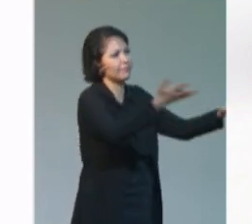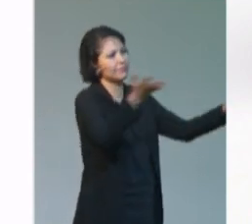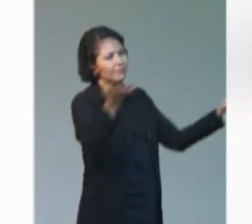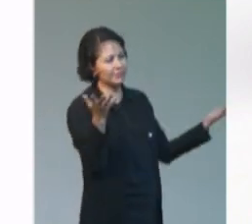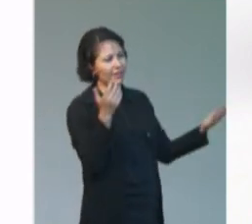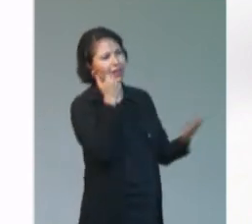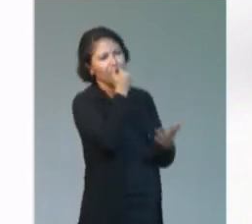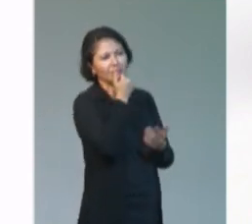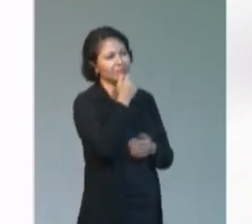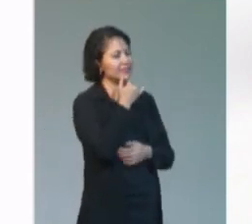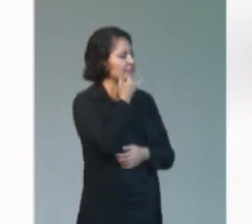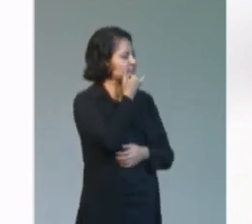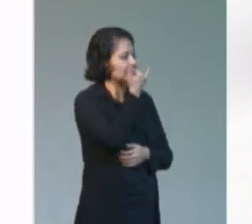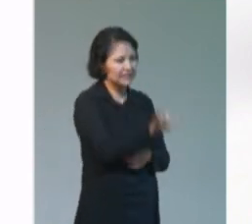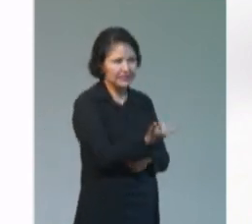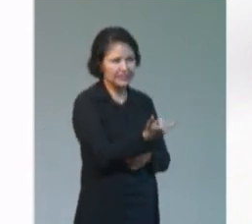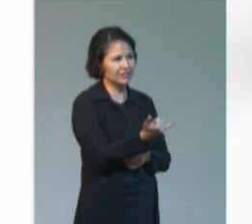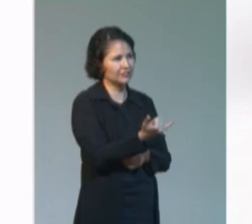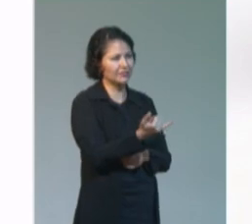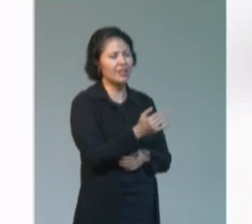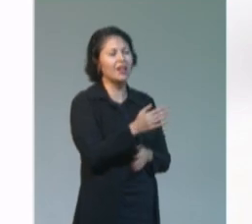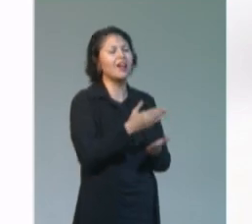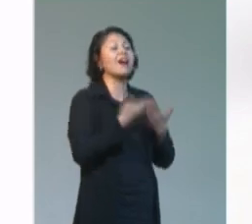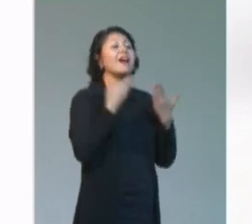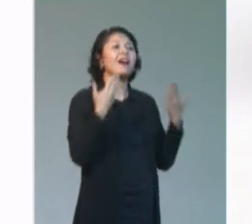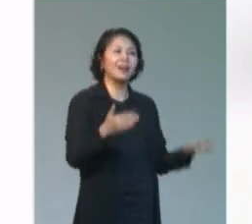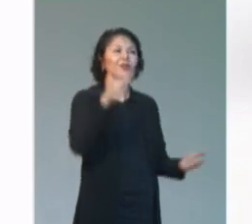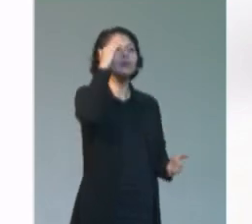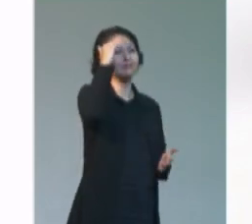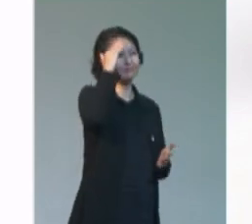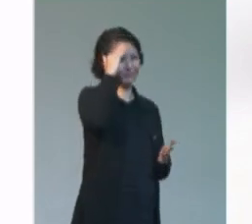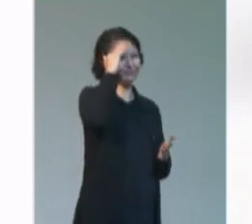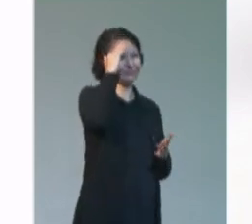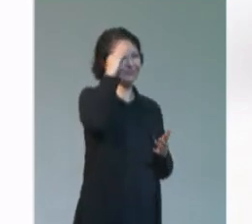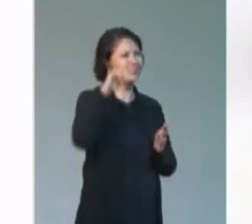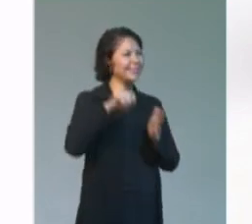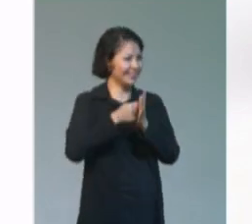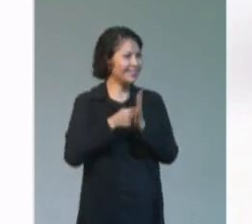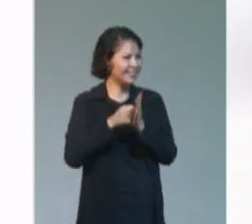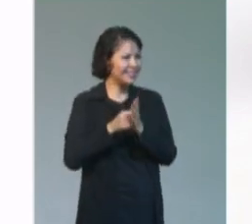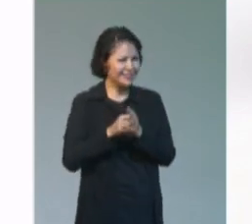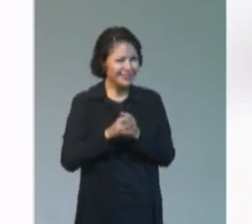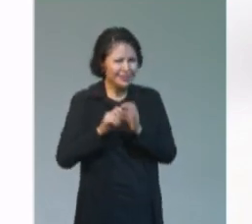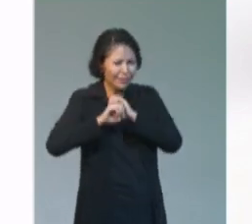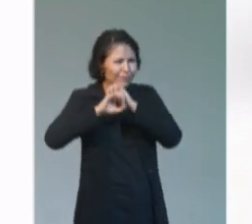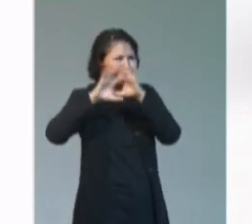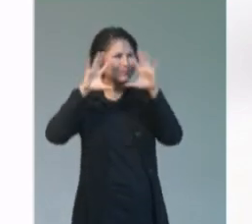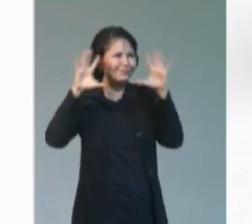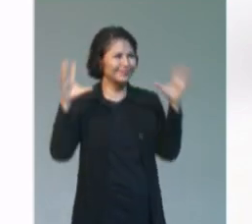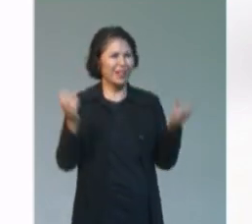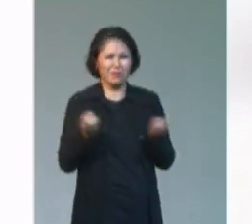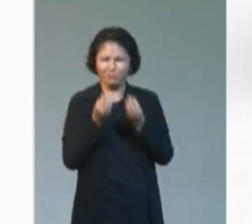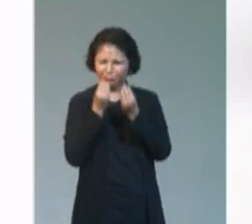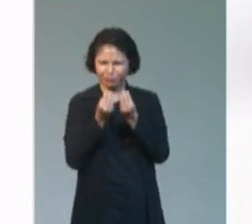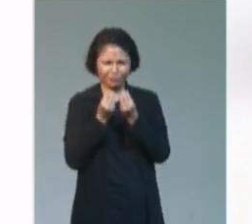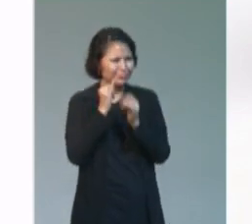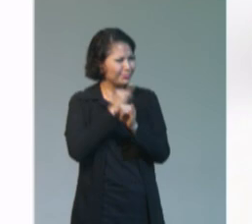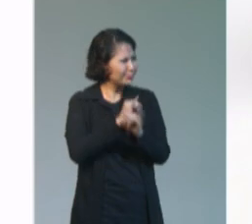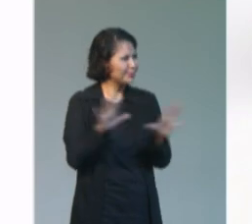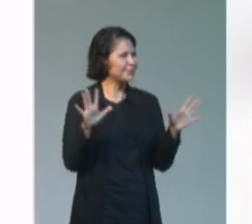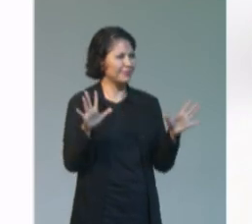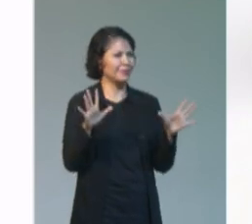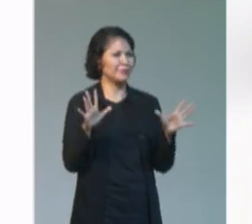creo que ese ha sido un error tenemos que pensar que en este escenario tecnológico tenemos que diseñar los contenidos de forma